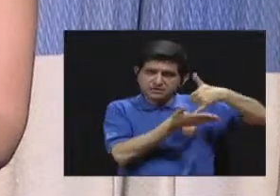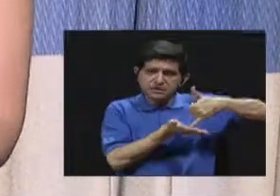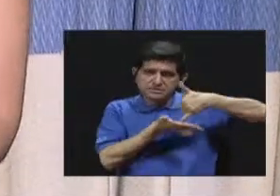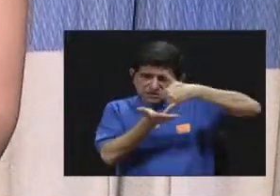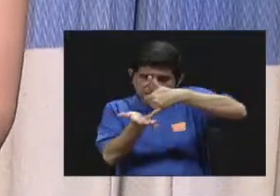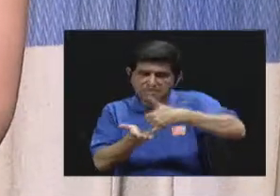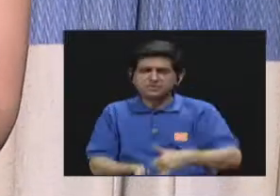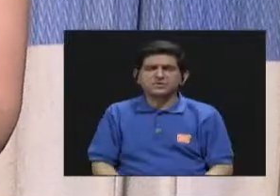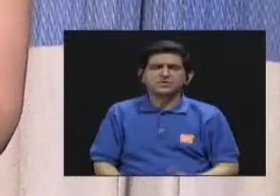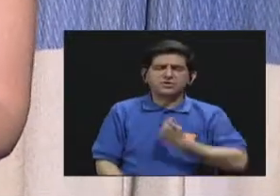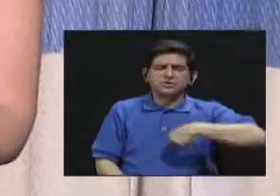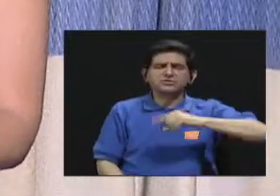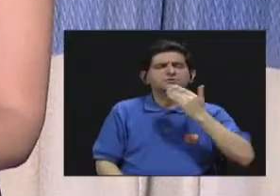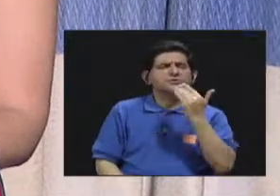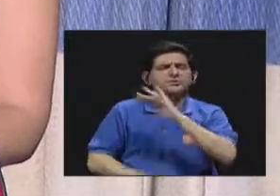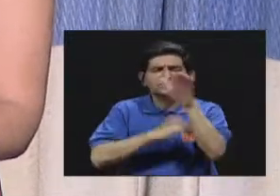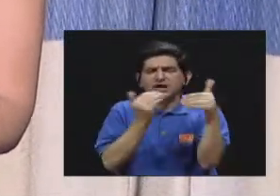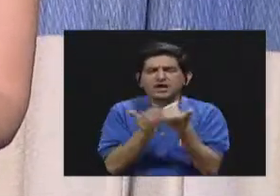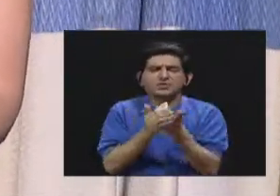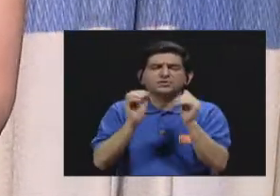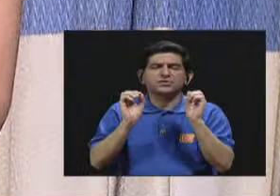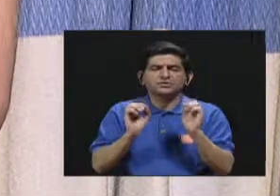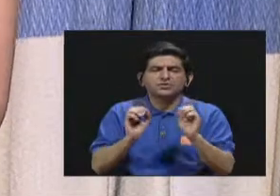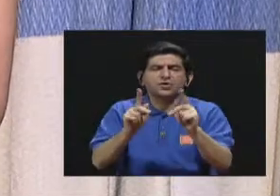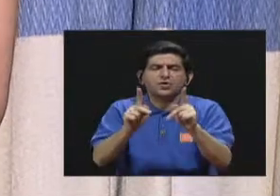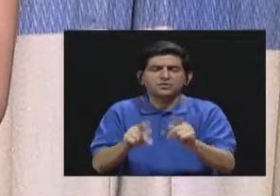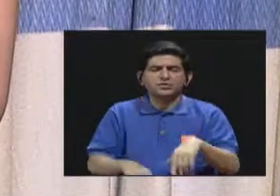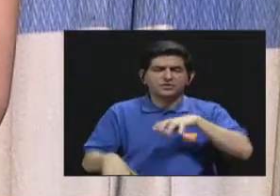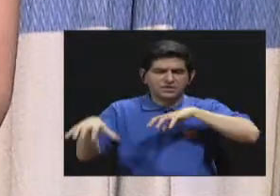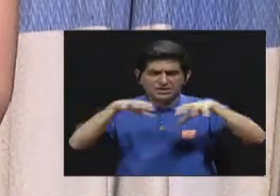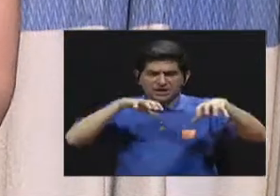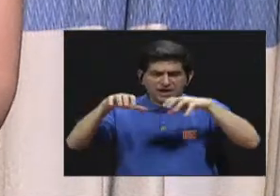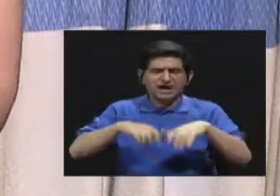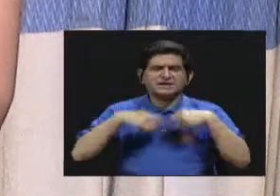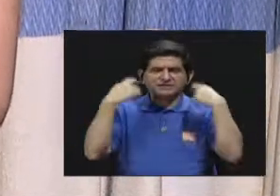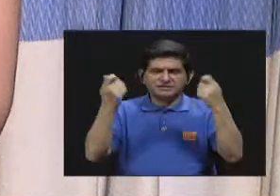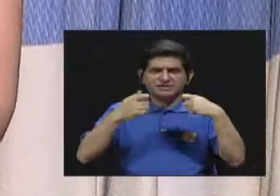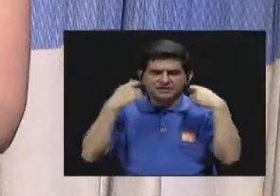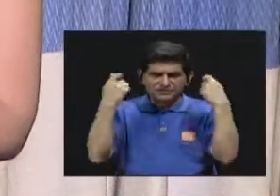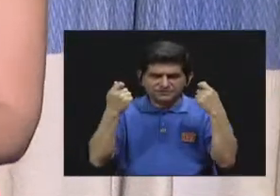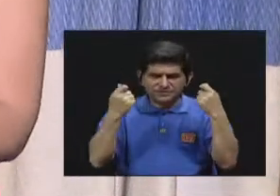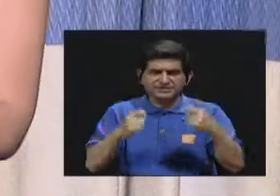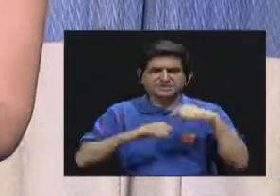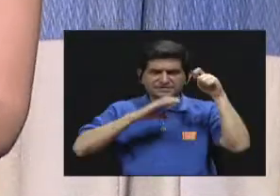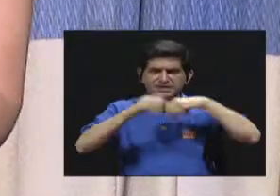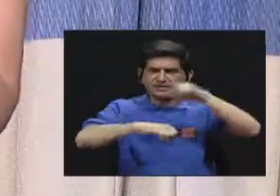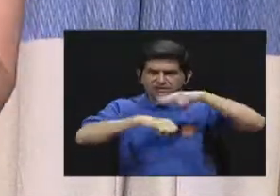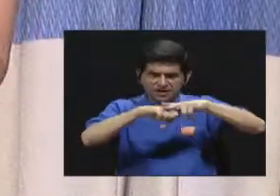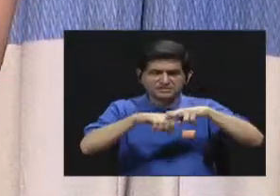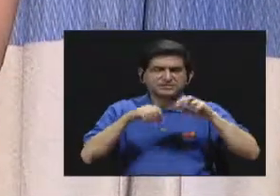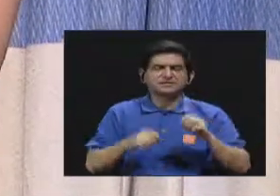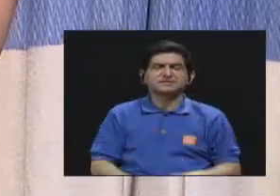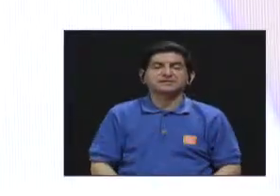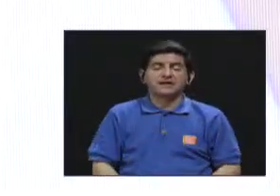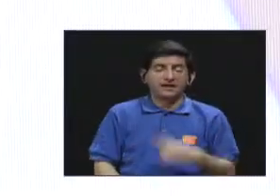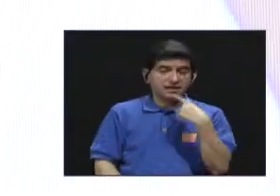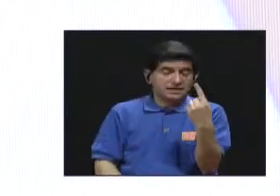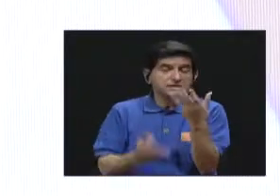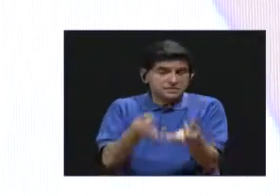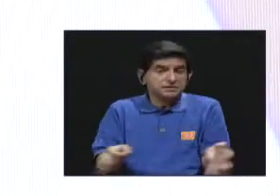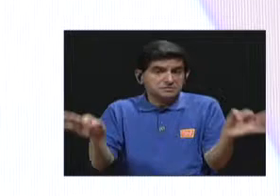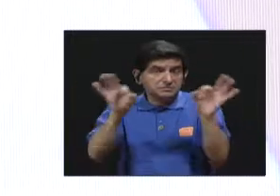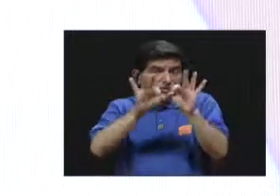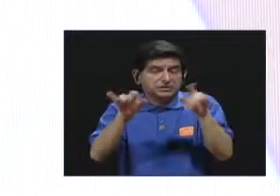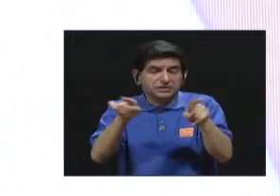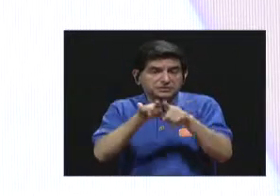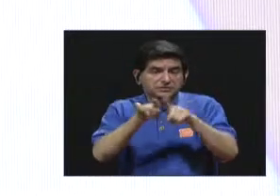de premiación, queremos agradecer a todos los que han hecho posible esta gran fiesta de cine nacional. Algo digno de